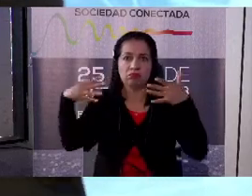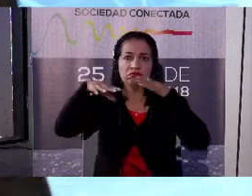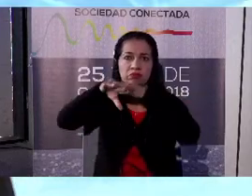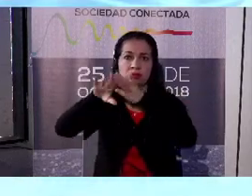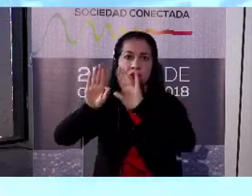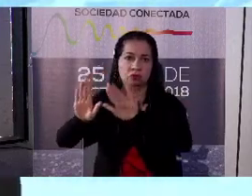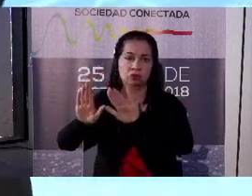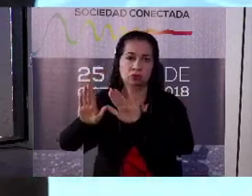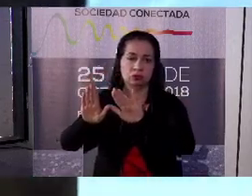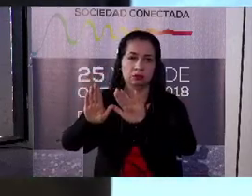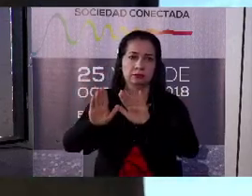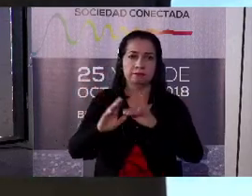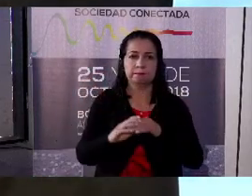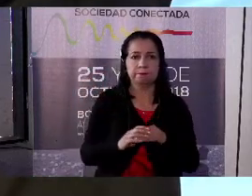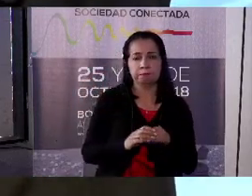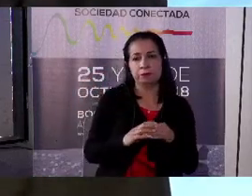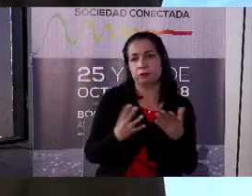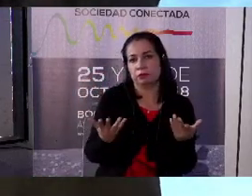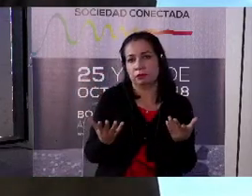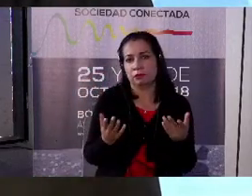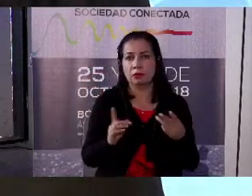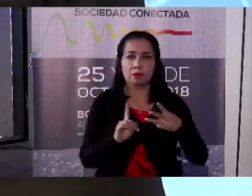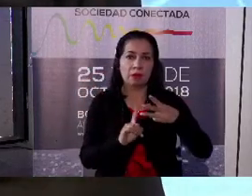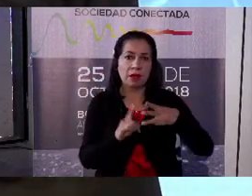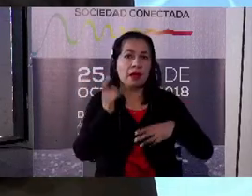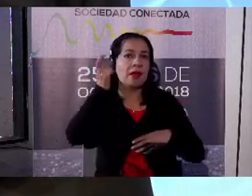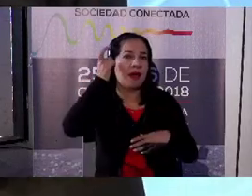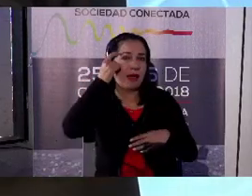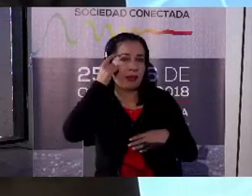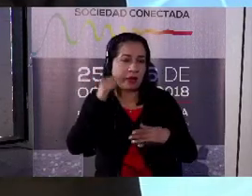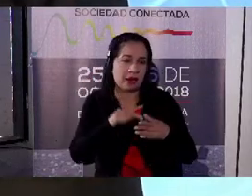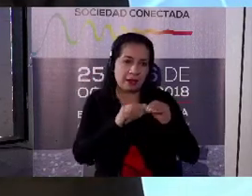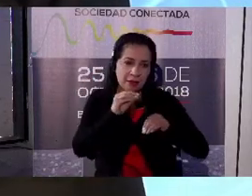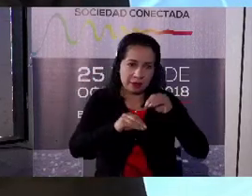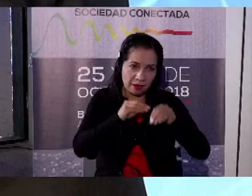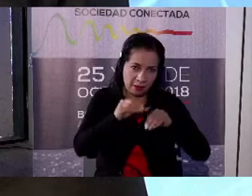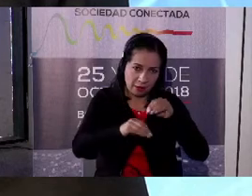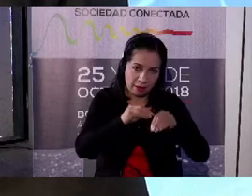información y obviamente Inteligencia artificial